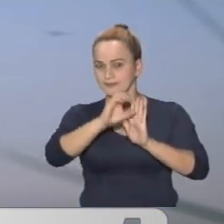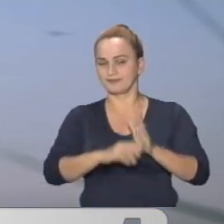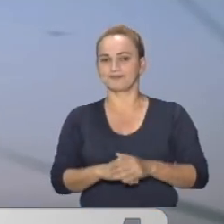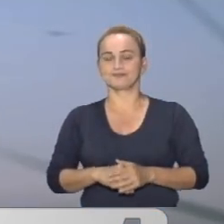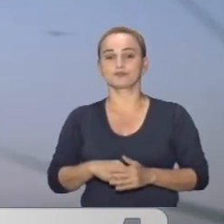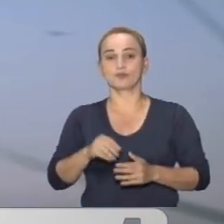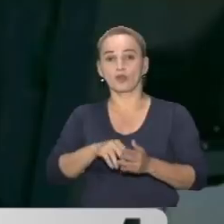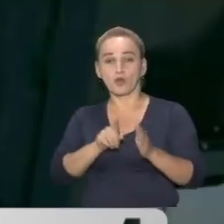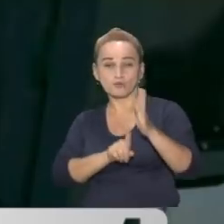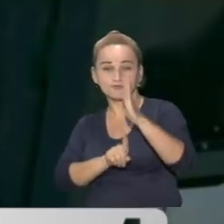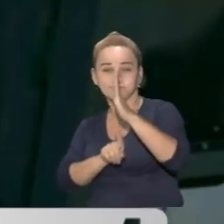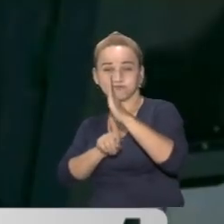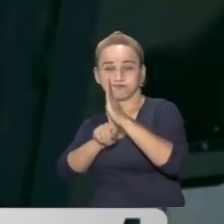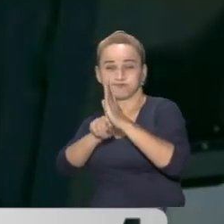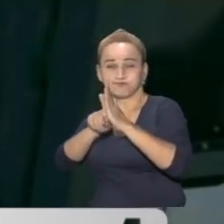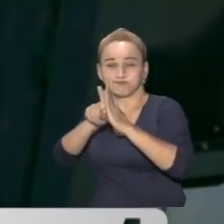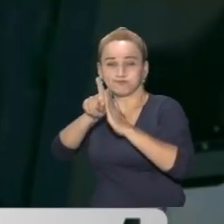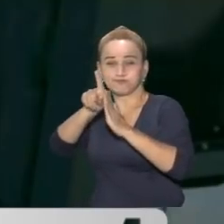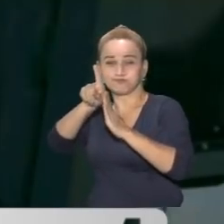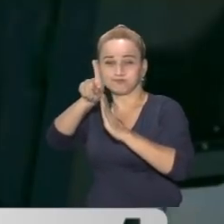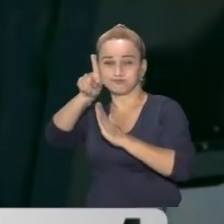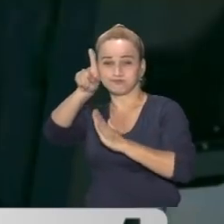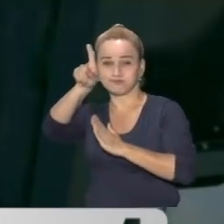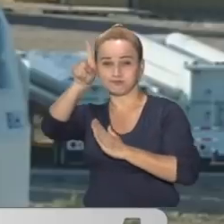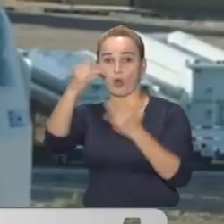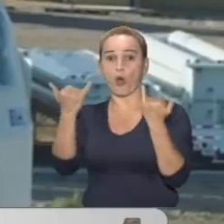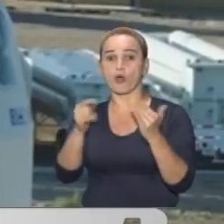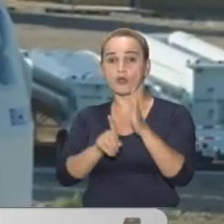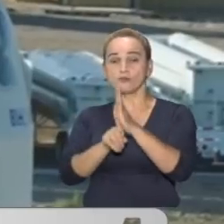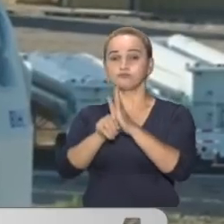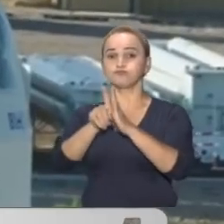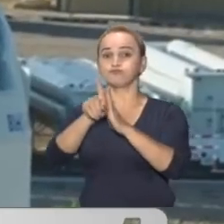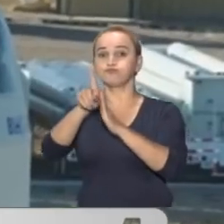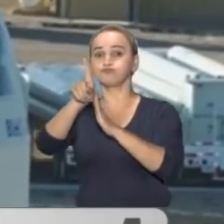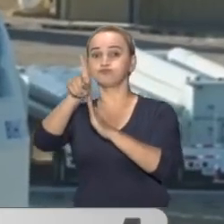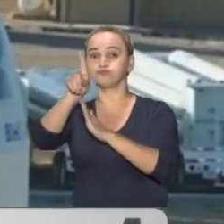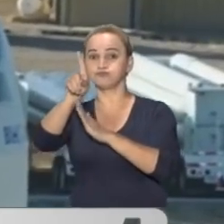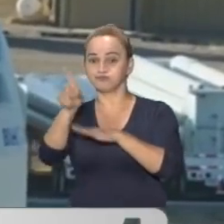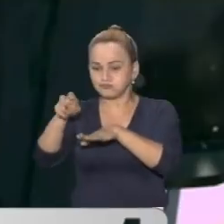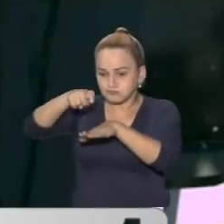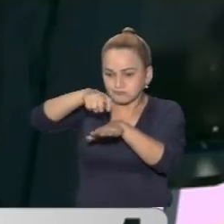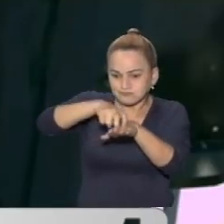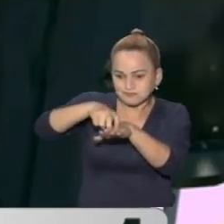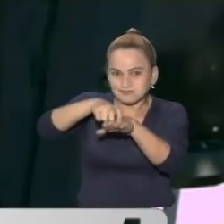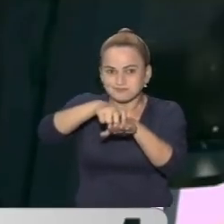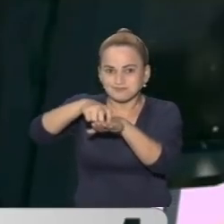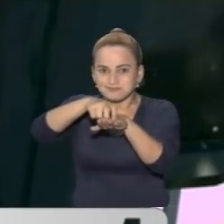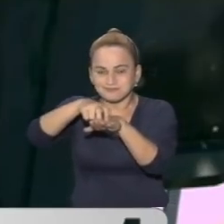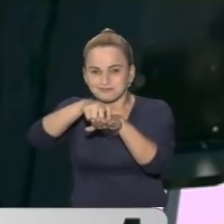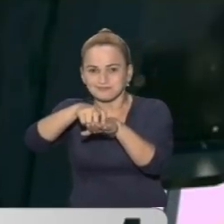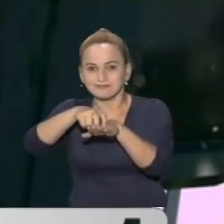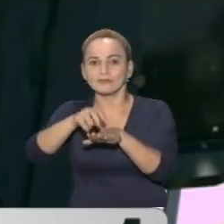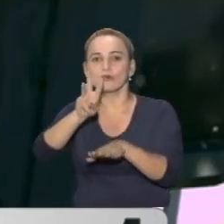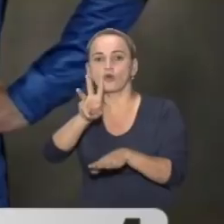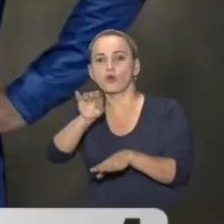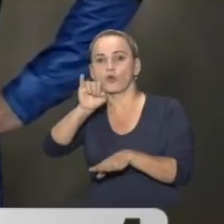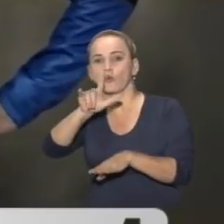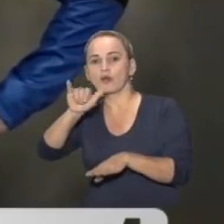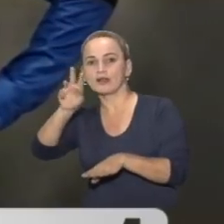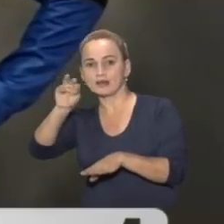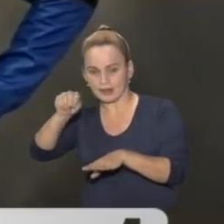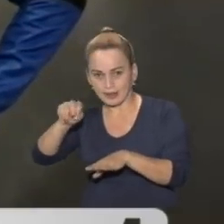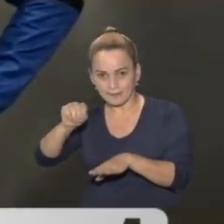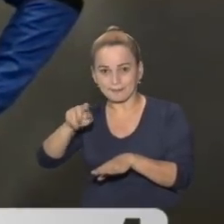Un cohete de Blue Origin volará hoy por unos minutos en el espacio con un emblemático pasajero de la conquista espacial a bordo, William Shatner,